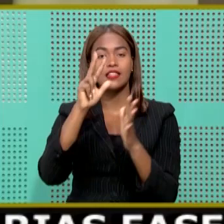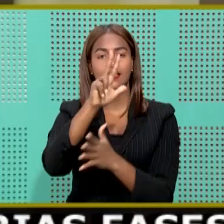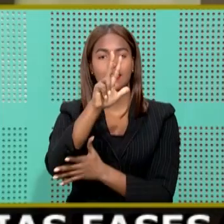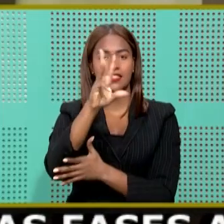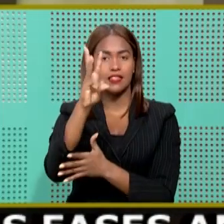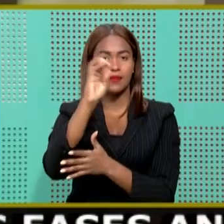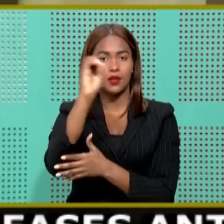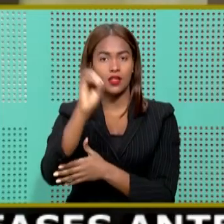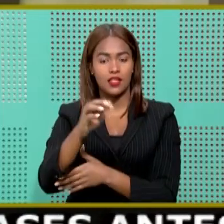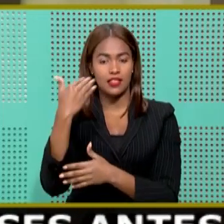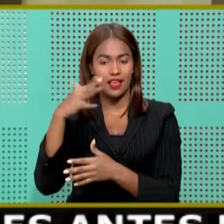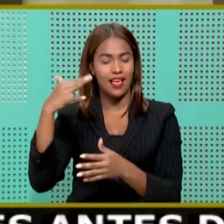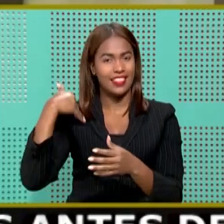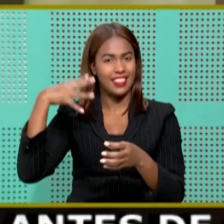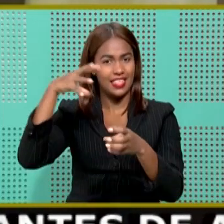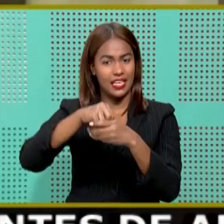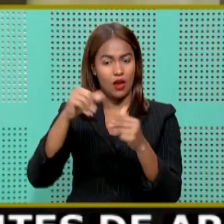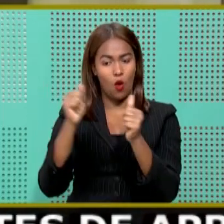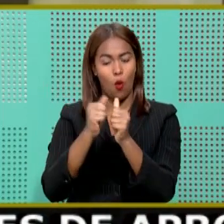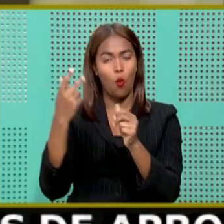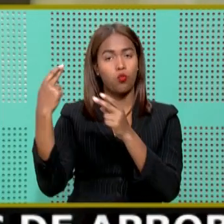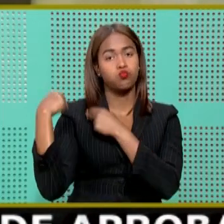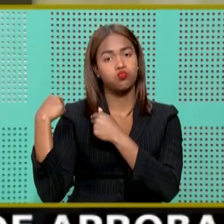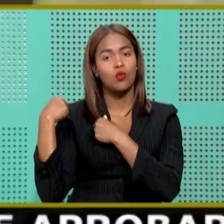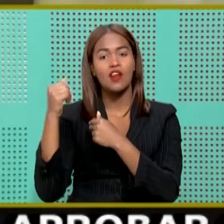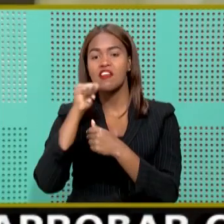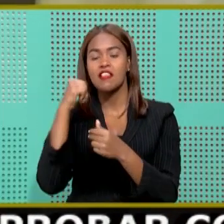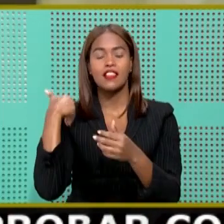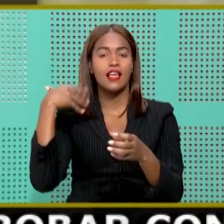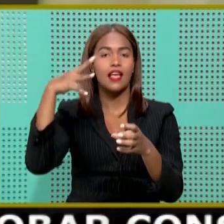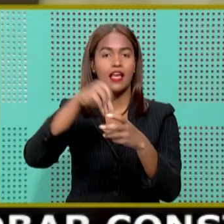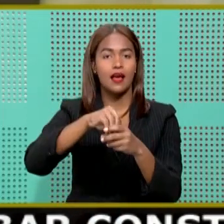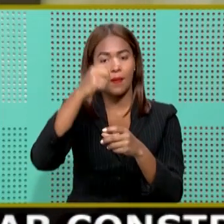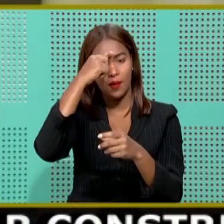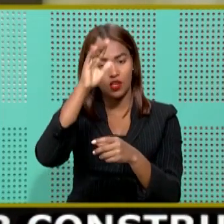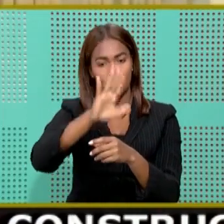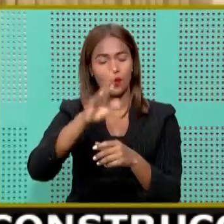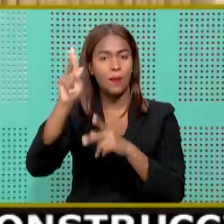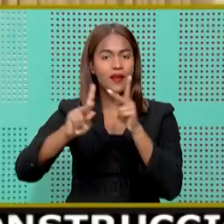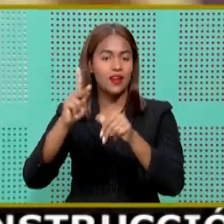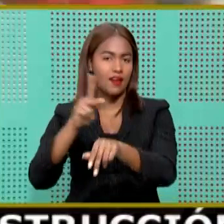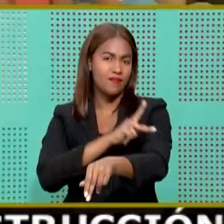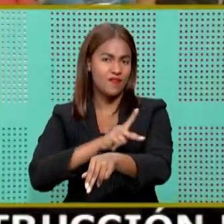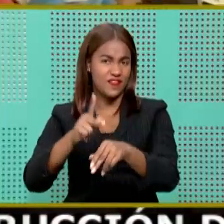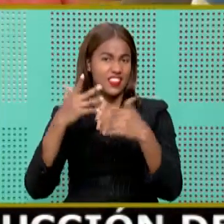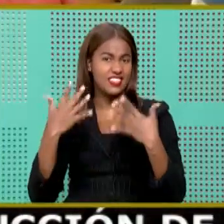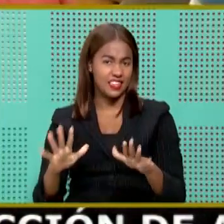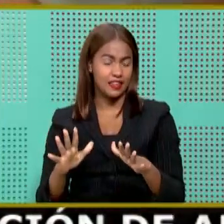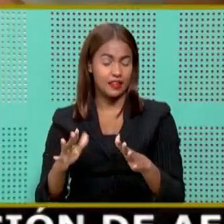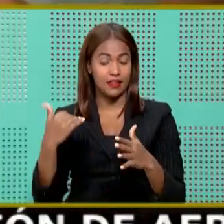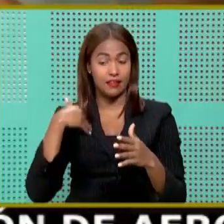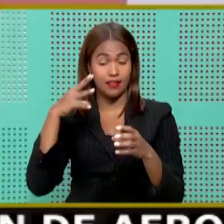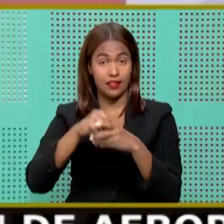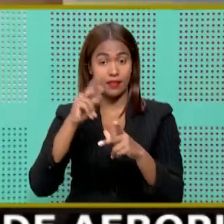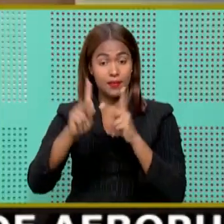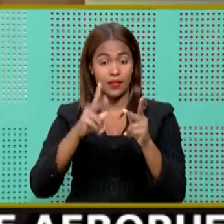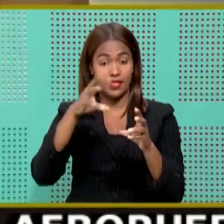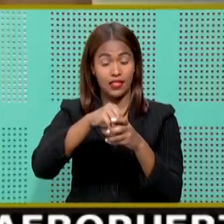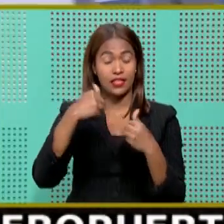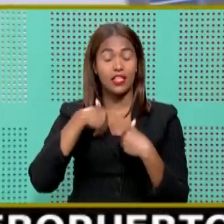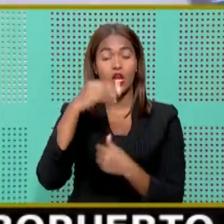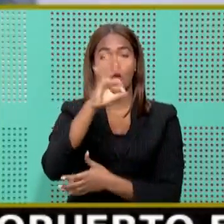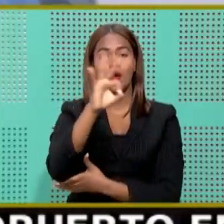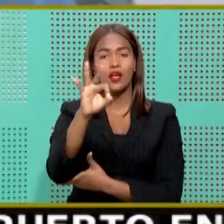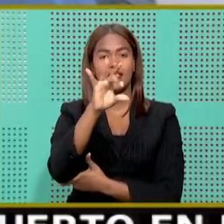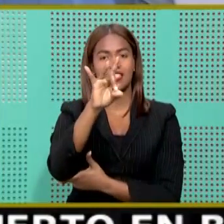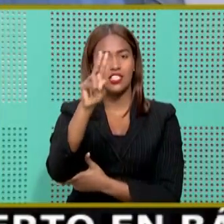2.000 identificadas con cargos que no corresponden a su grado de profesionalización. Entre ese personal hay